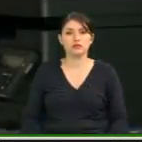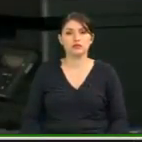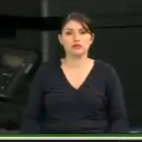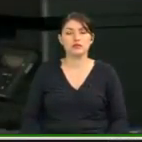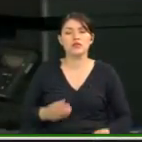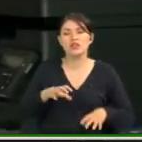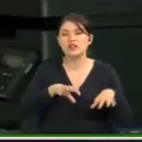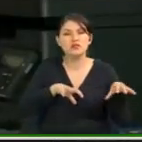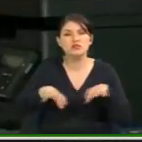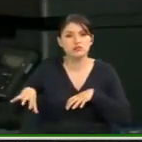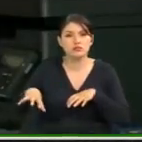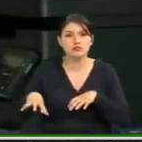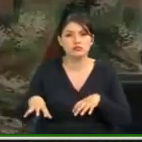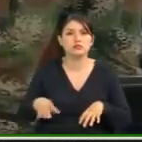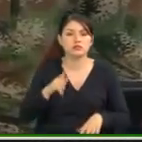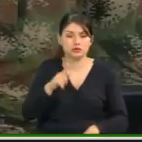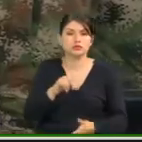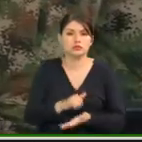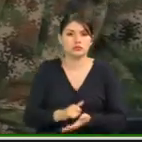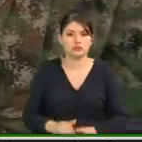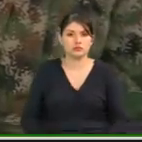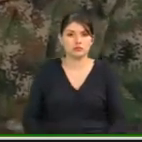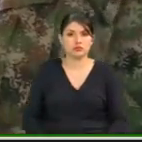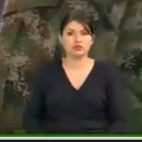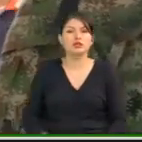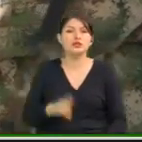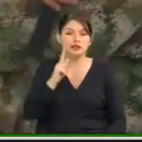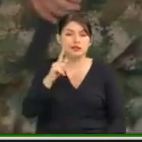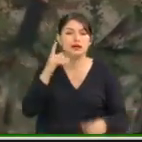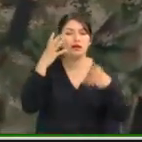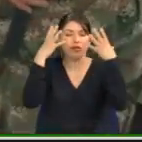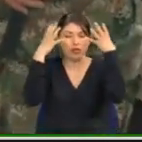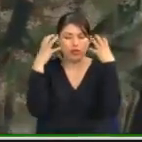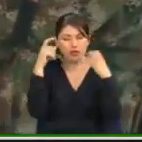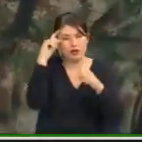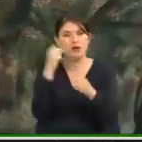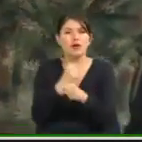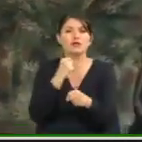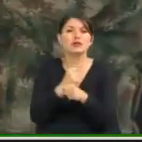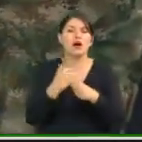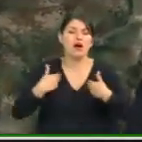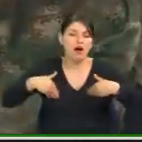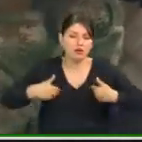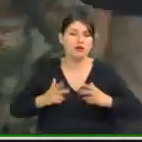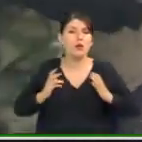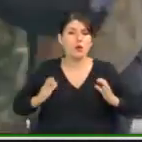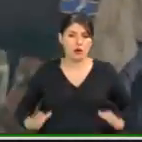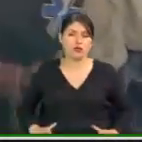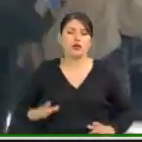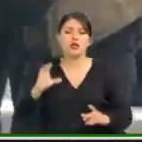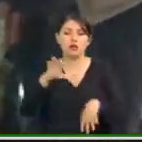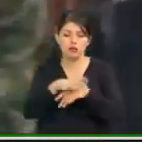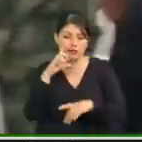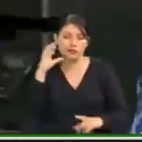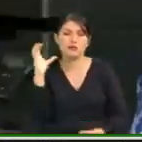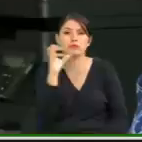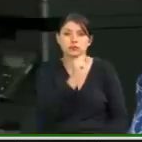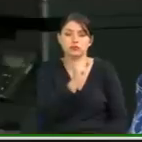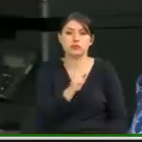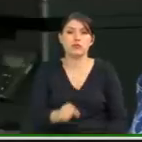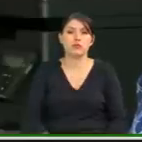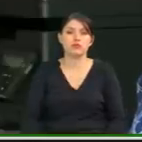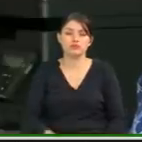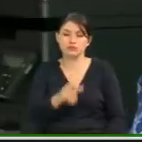y lo que se hizo ahí fue eso. Estrés laboral más agotamiento físico fue lo que evidenció la doctora al instante.